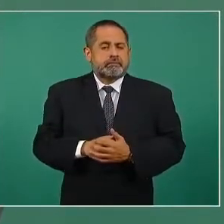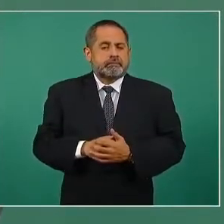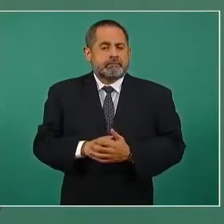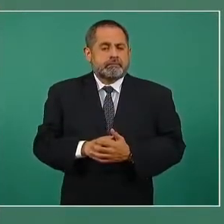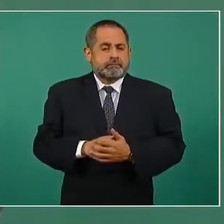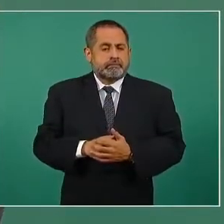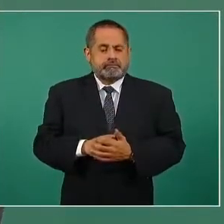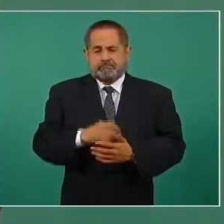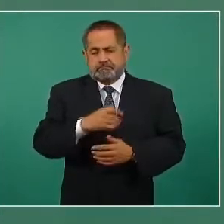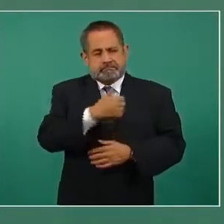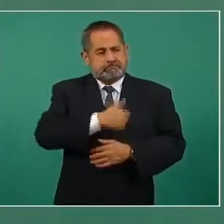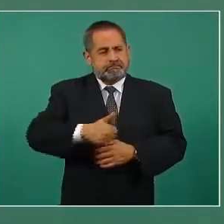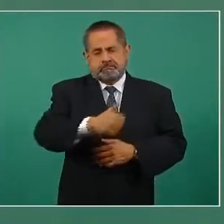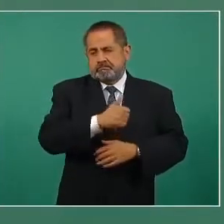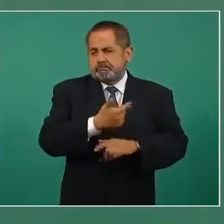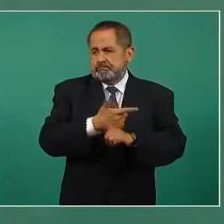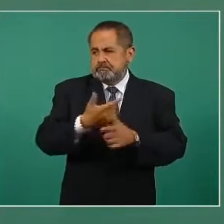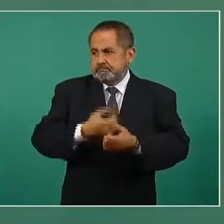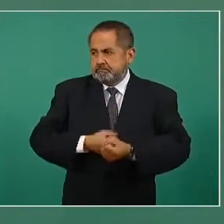de expresión,